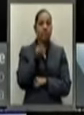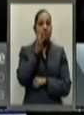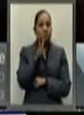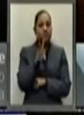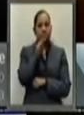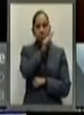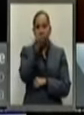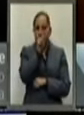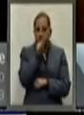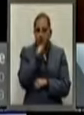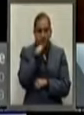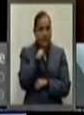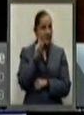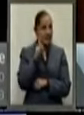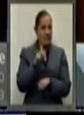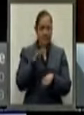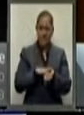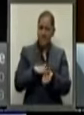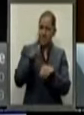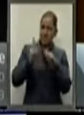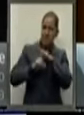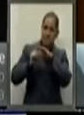de intensidad migratoria, con